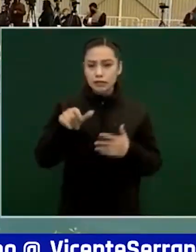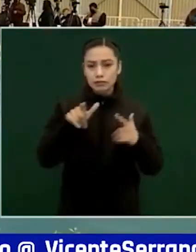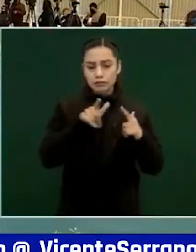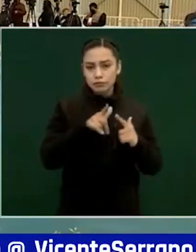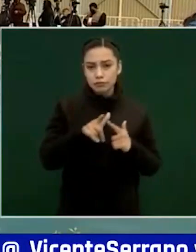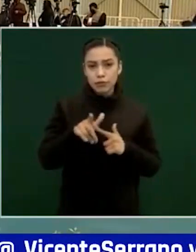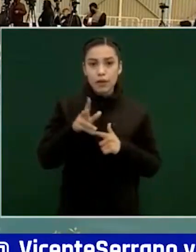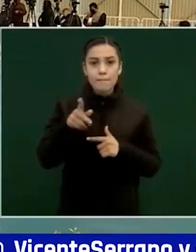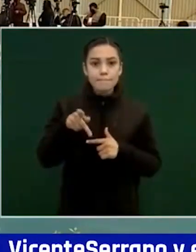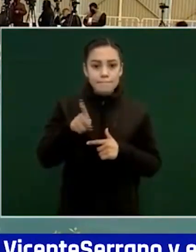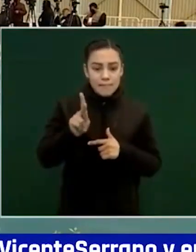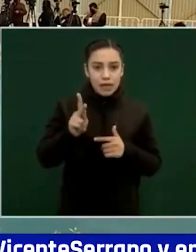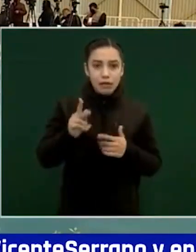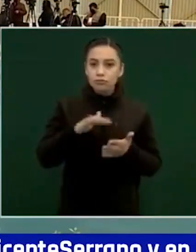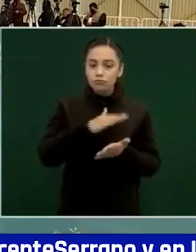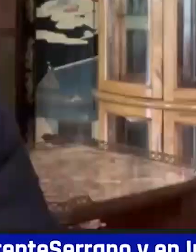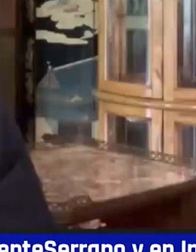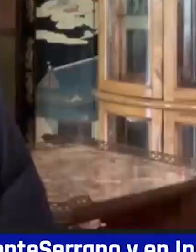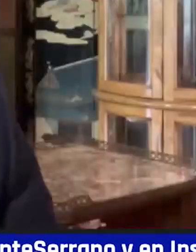Y ahora ya Parte de lo que